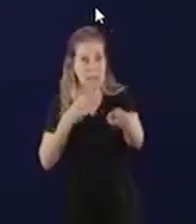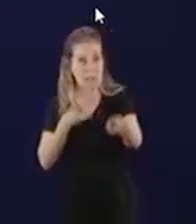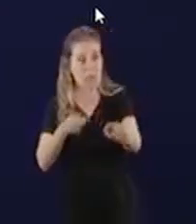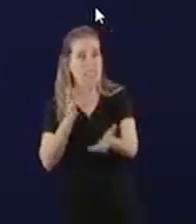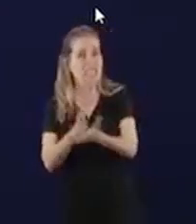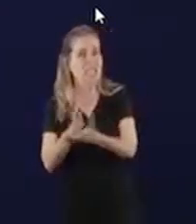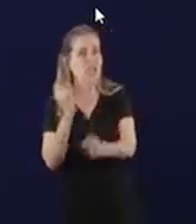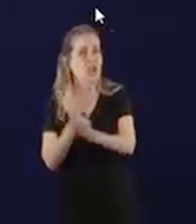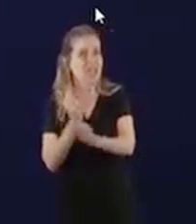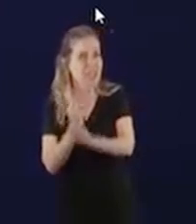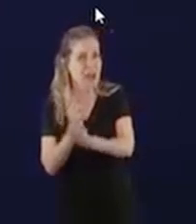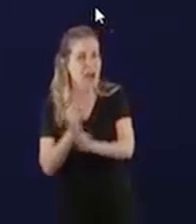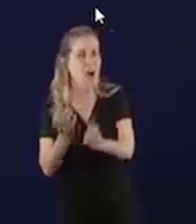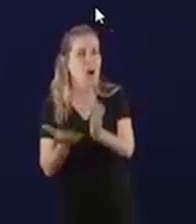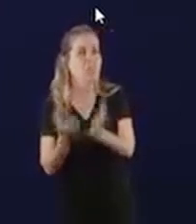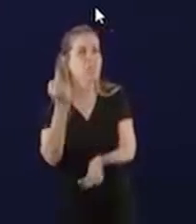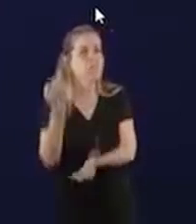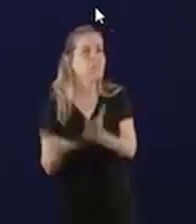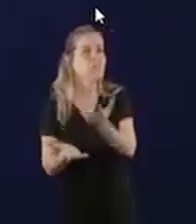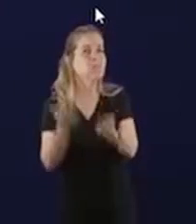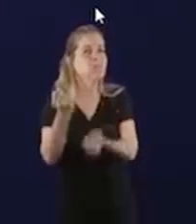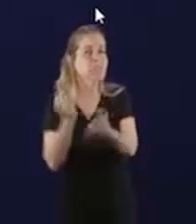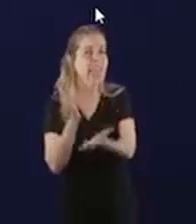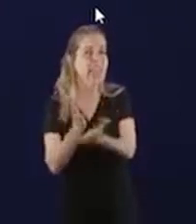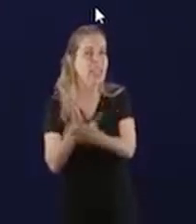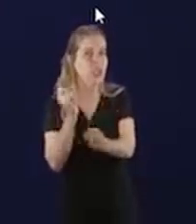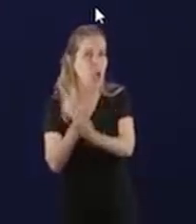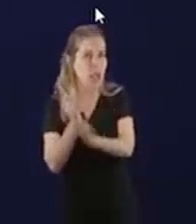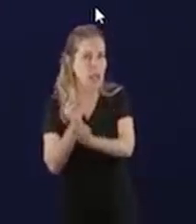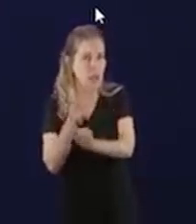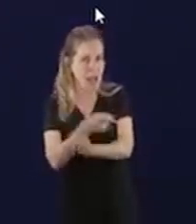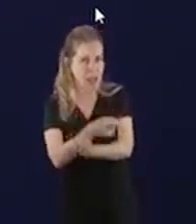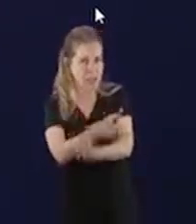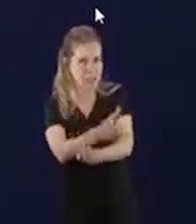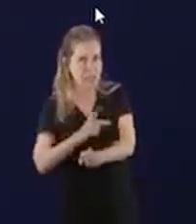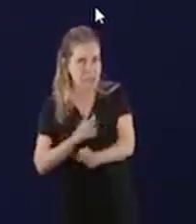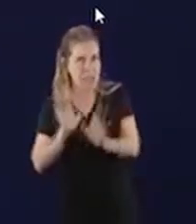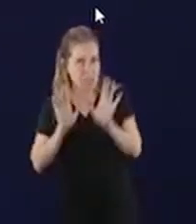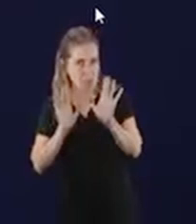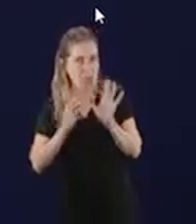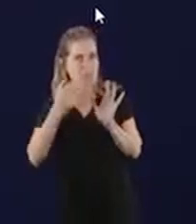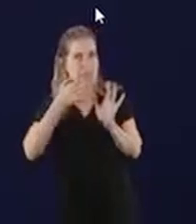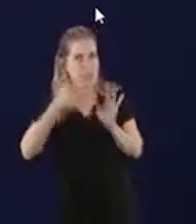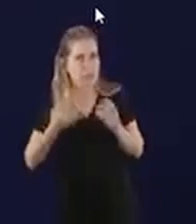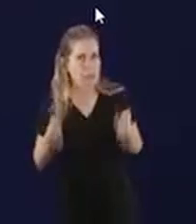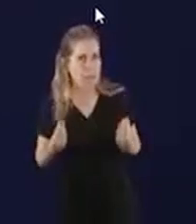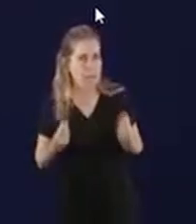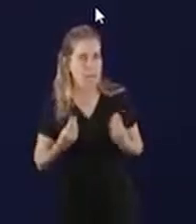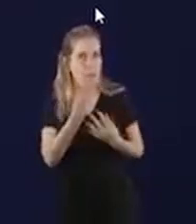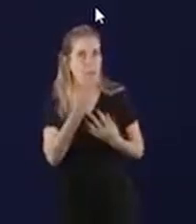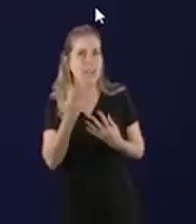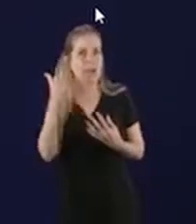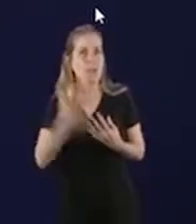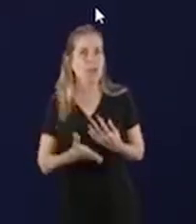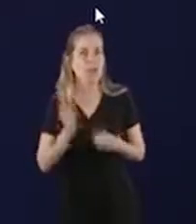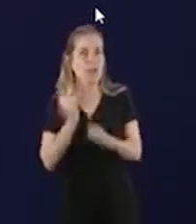o de conquistas o de no no me acuerdo la definición exacta que que utilizaste la verdad es que con un 45 por de informalidad